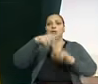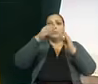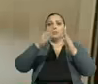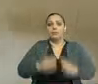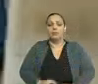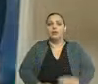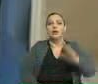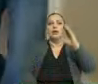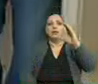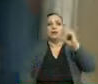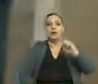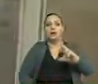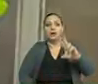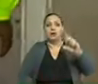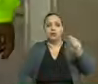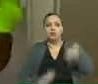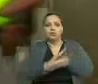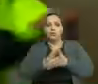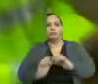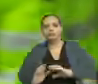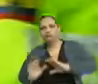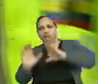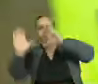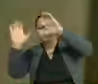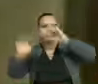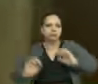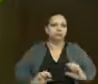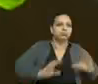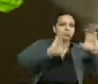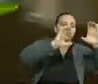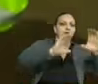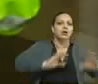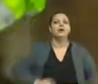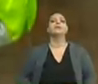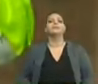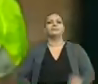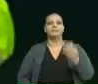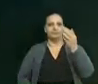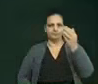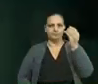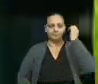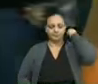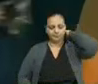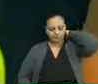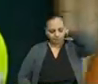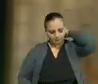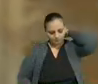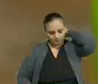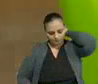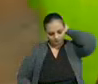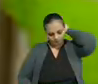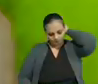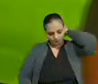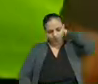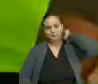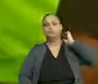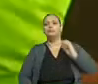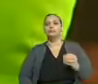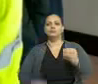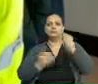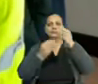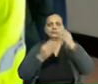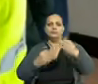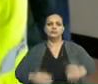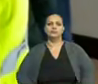Al mediodía de ese miércoles, los uniformados de la Policía Nacional comenzaron a ingresar a la Prefectura del Guayas y a puertas cerradas se realizó el allanamiento